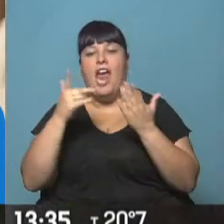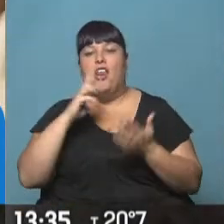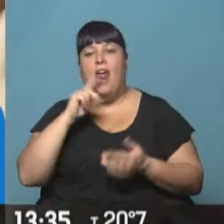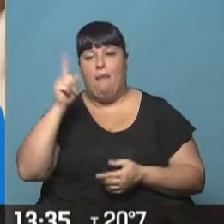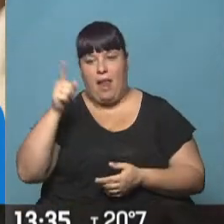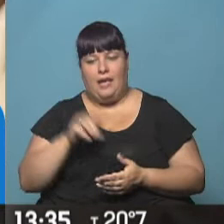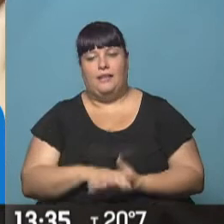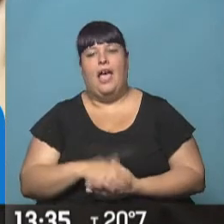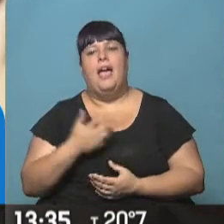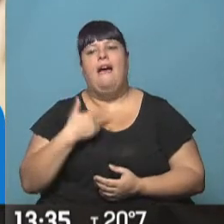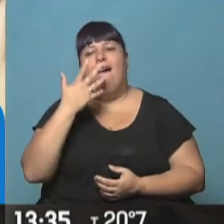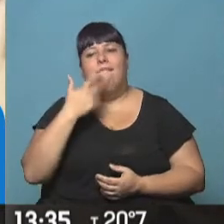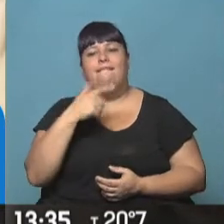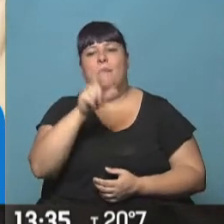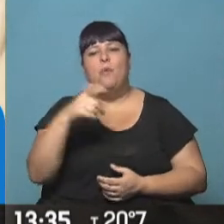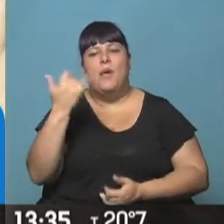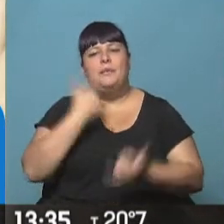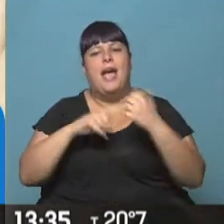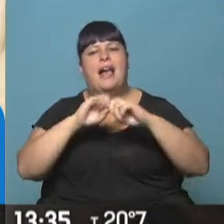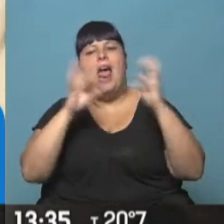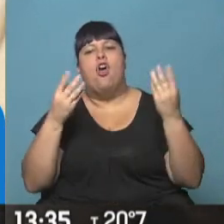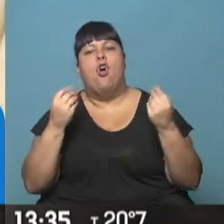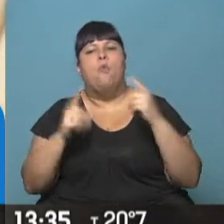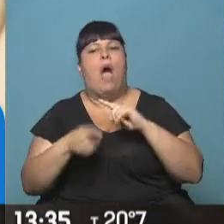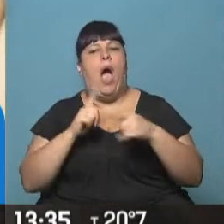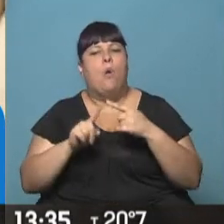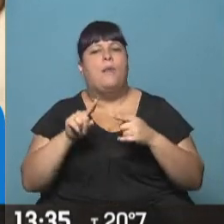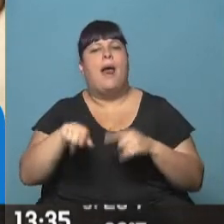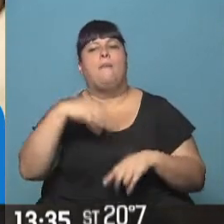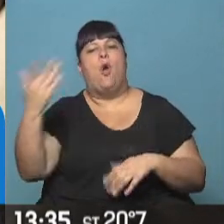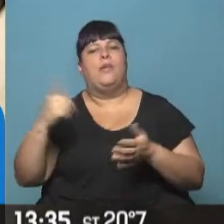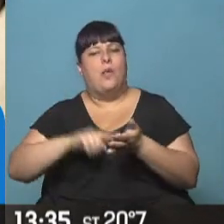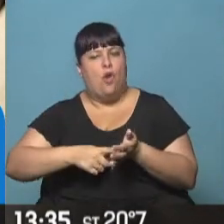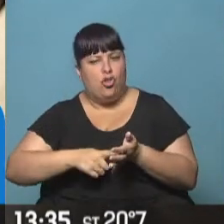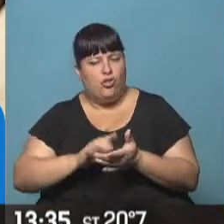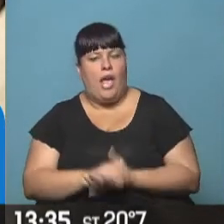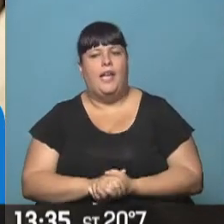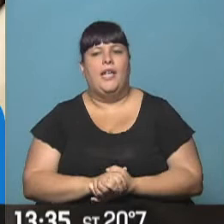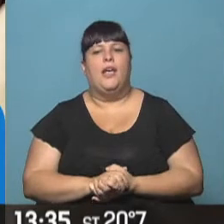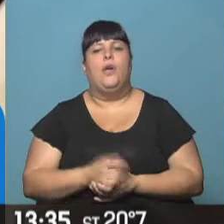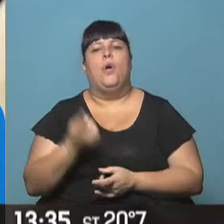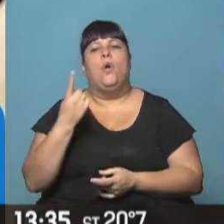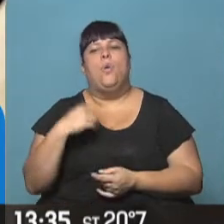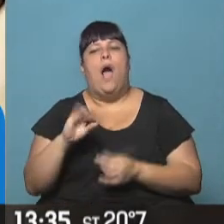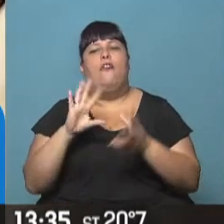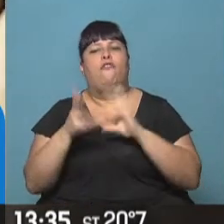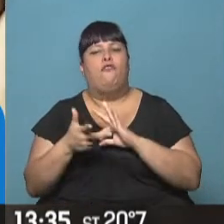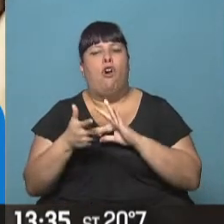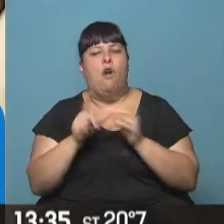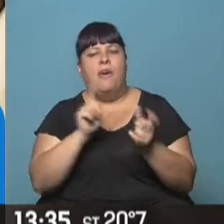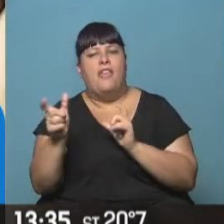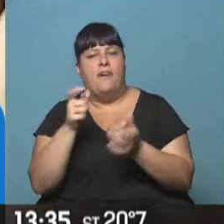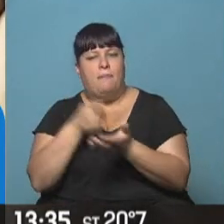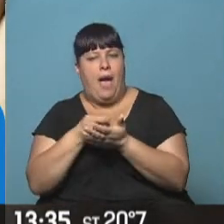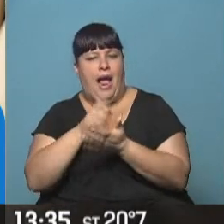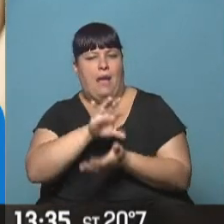Plata. Me gustaría si los funcionarios pueden detallar cómo quedó el acuerdo para la provincia de Buenos Aires y cuáles son los mecanismos de compensación